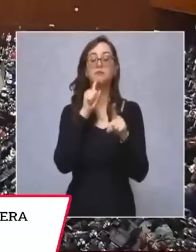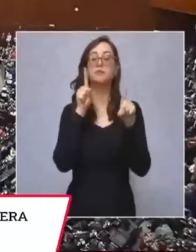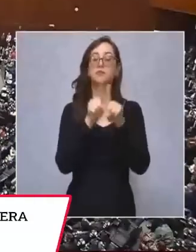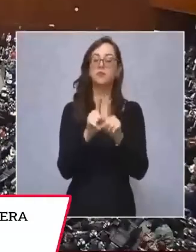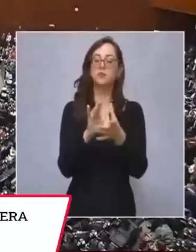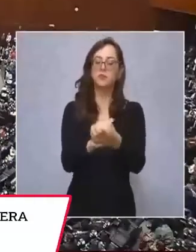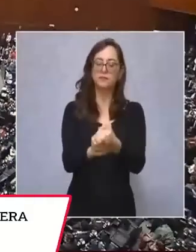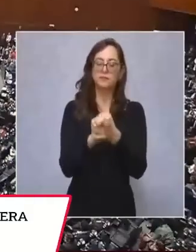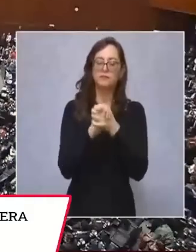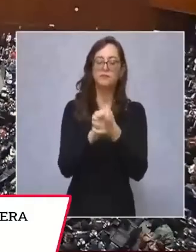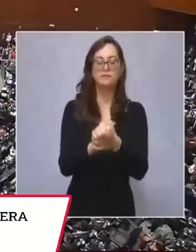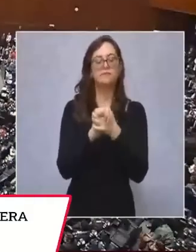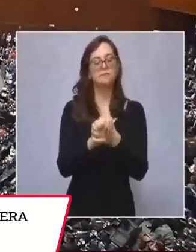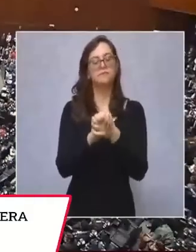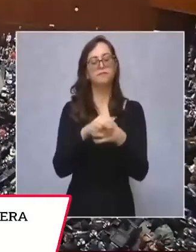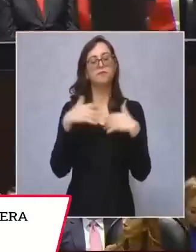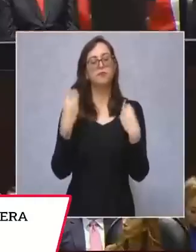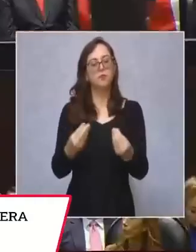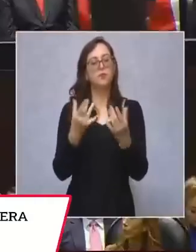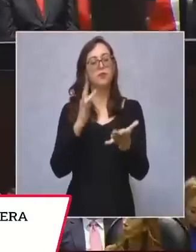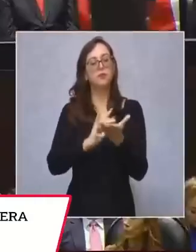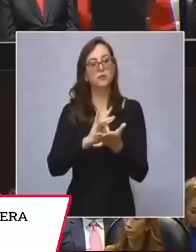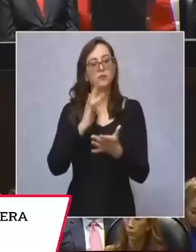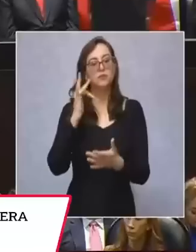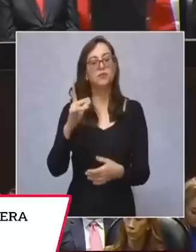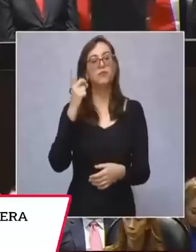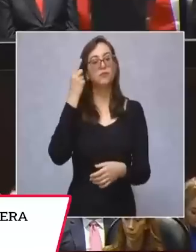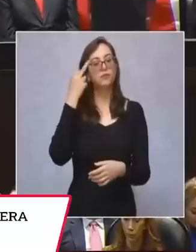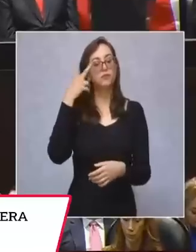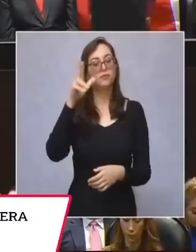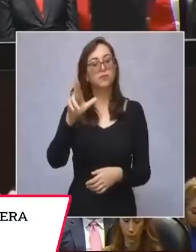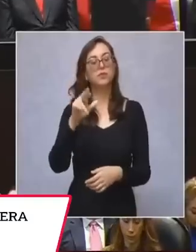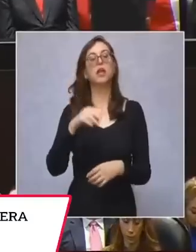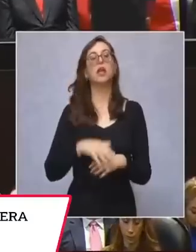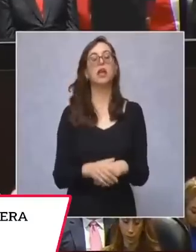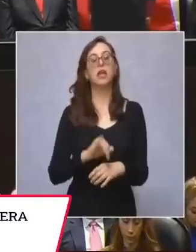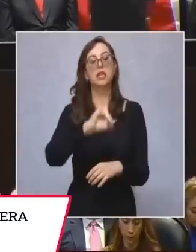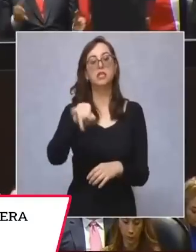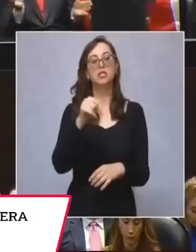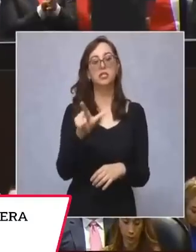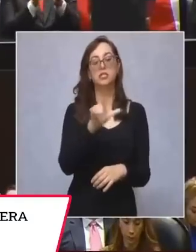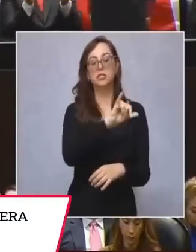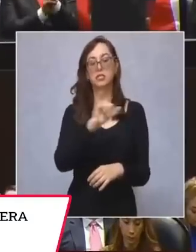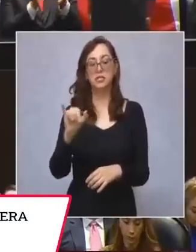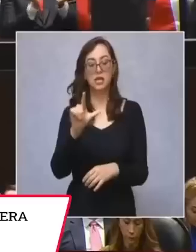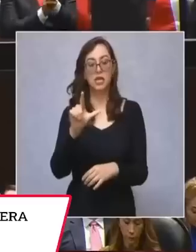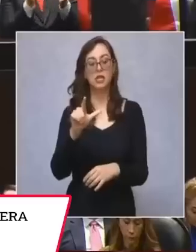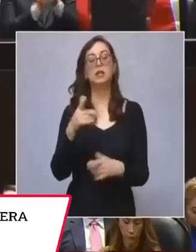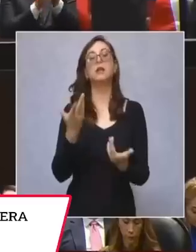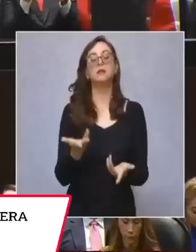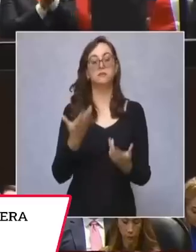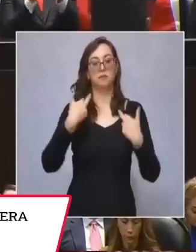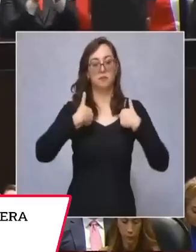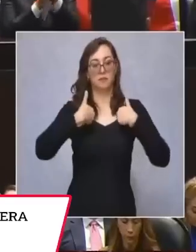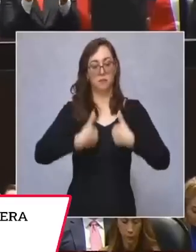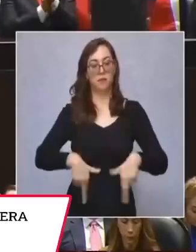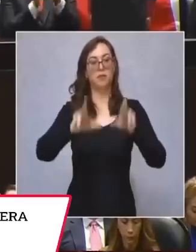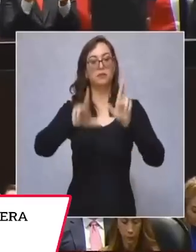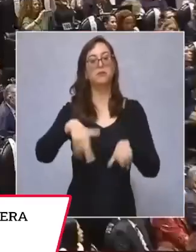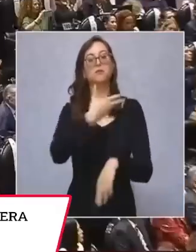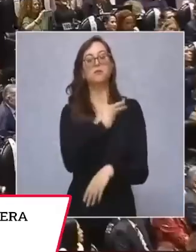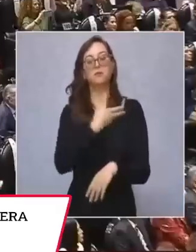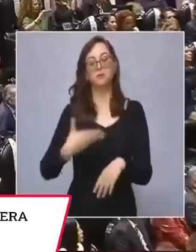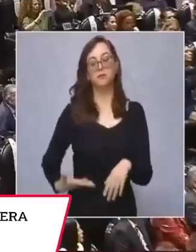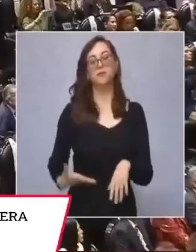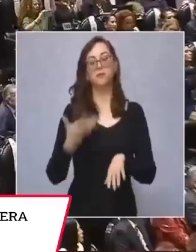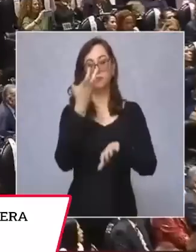CONACYT que se dio a conocer la semana pasada, que el 25% de los maíces que comemos los mexicanos y las